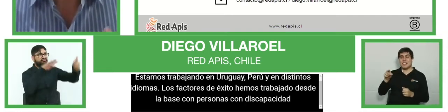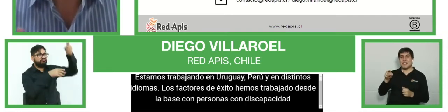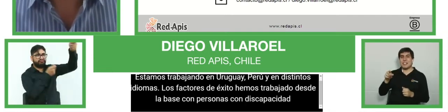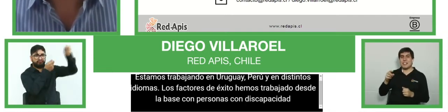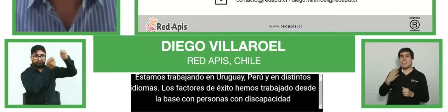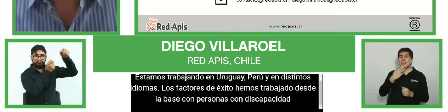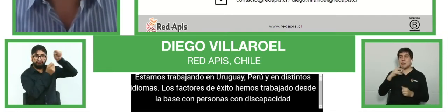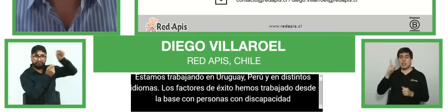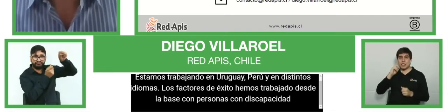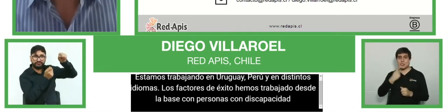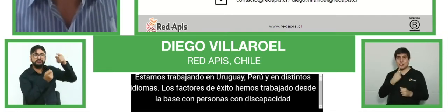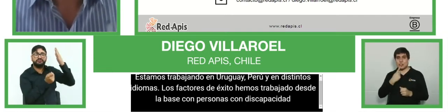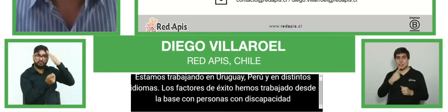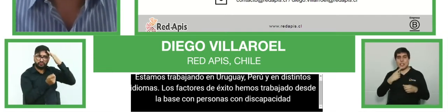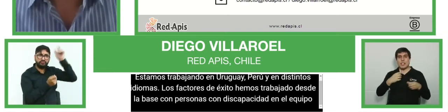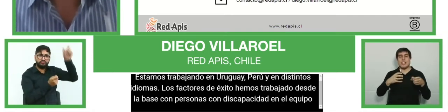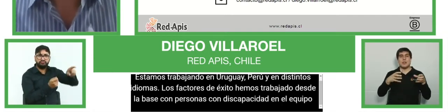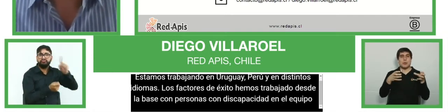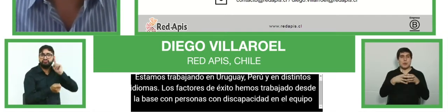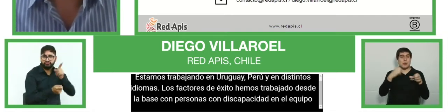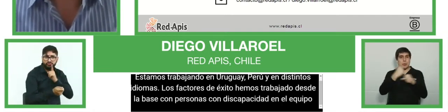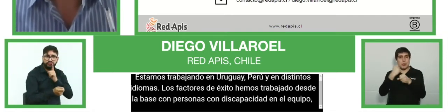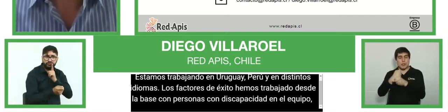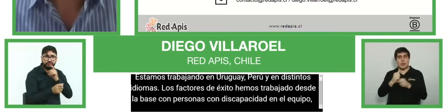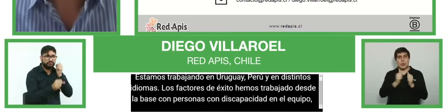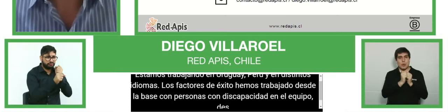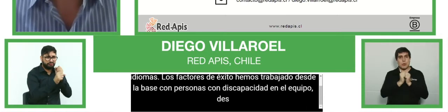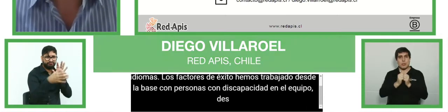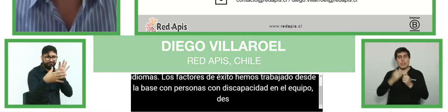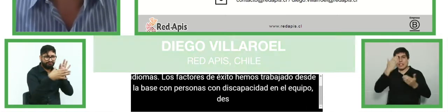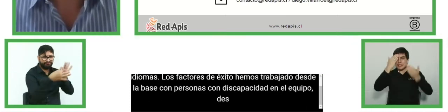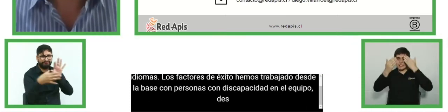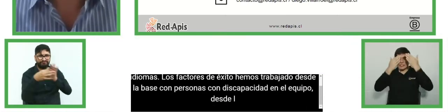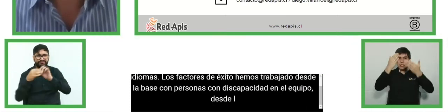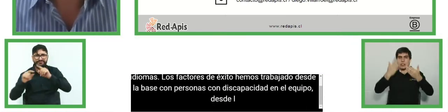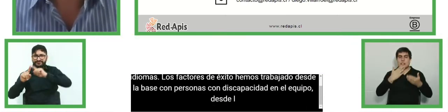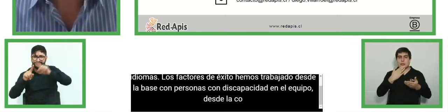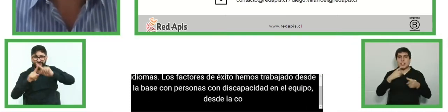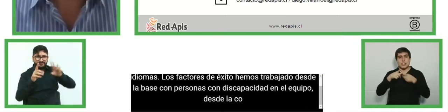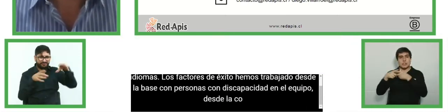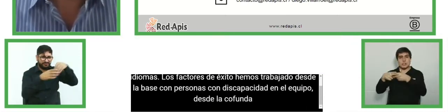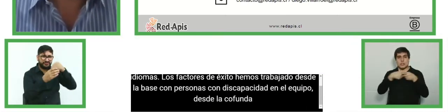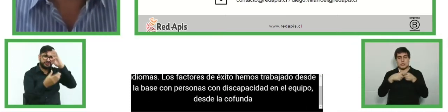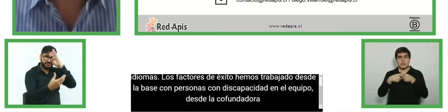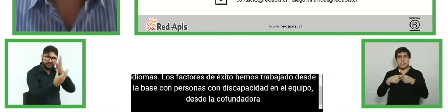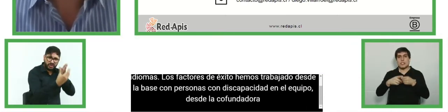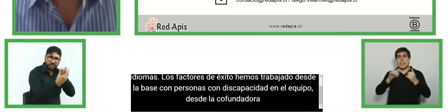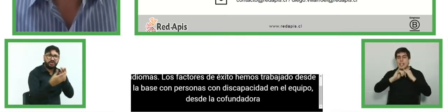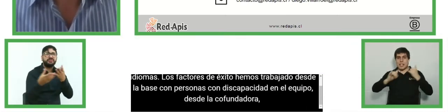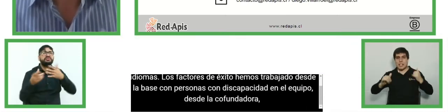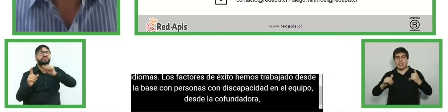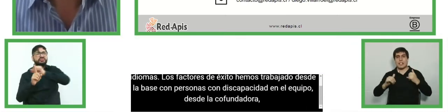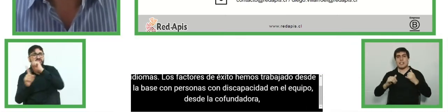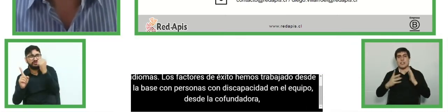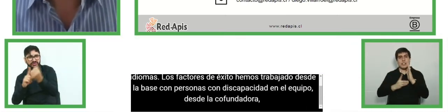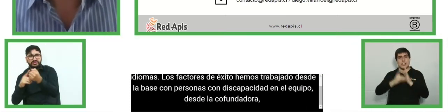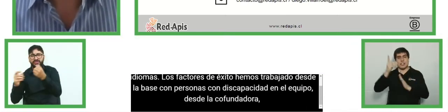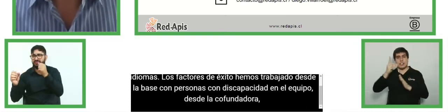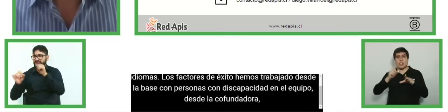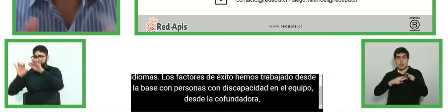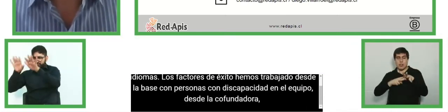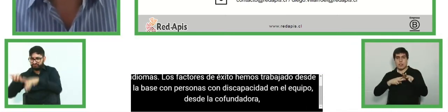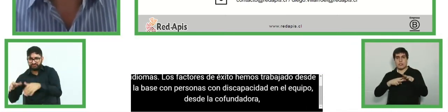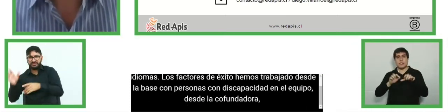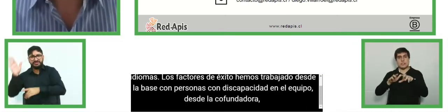muy multidisciplinario, entre psicólogos, sociólogos, terapeutas, ingenieros de desarrollo informático, diseñadores